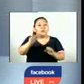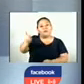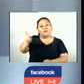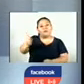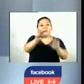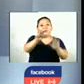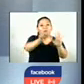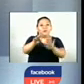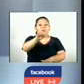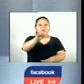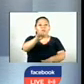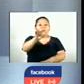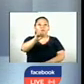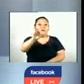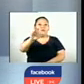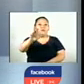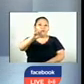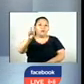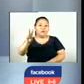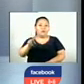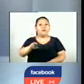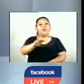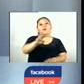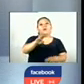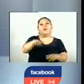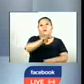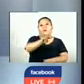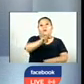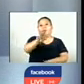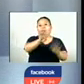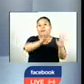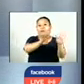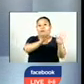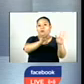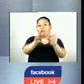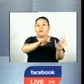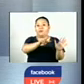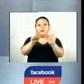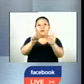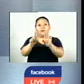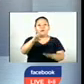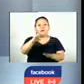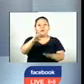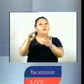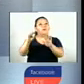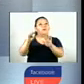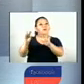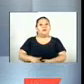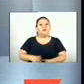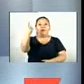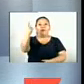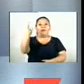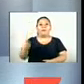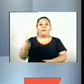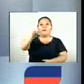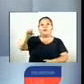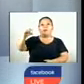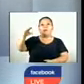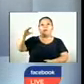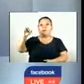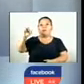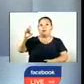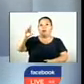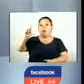7414-0302 y el 2397-9177. Le repetimos el nombre del paciente, Carlos